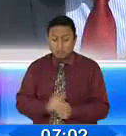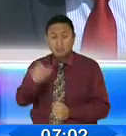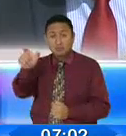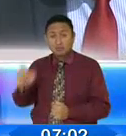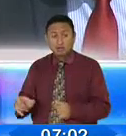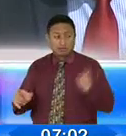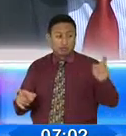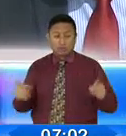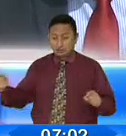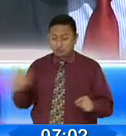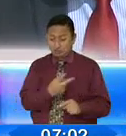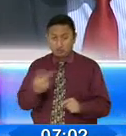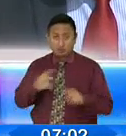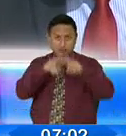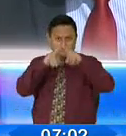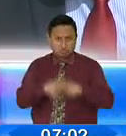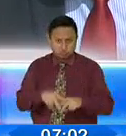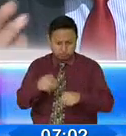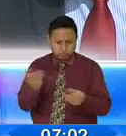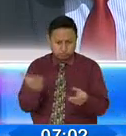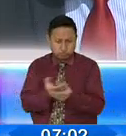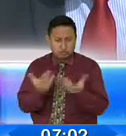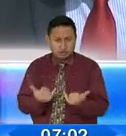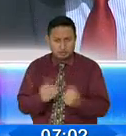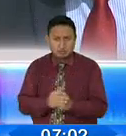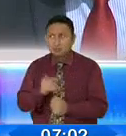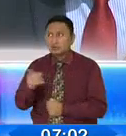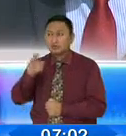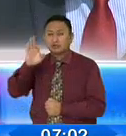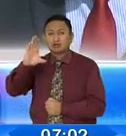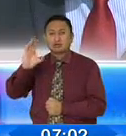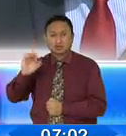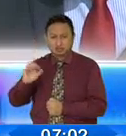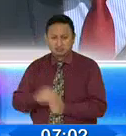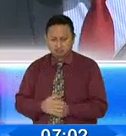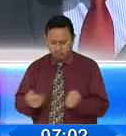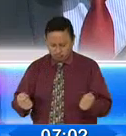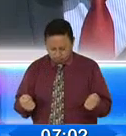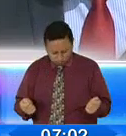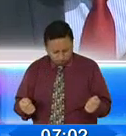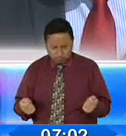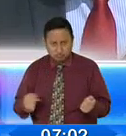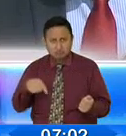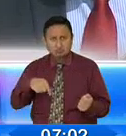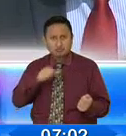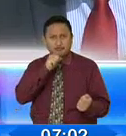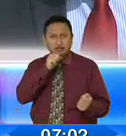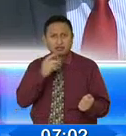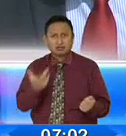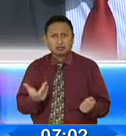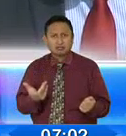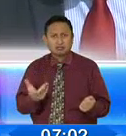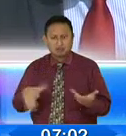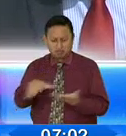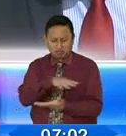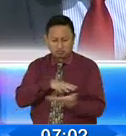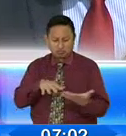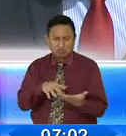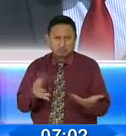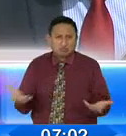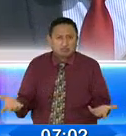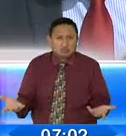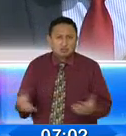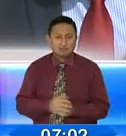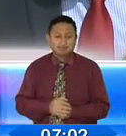quienes revisaron ese expediente, y ahora vemos que en el tribunal pues ha llegado de forma, de mala forma, digamos así. Entonces,